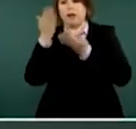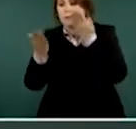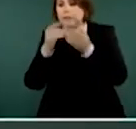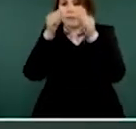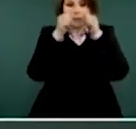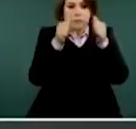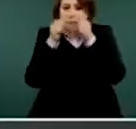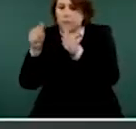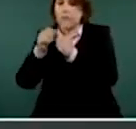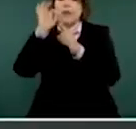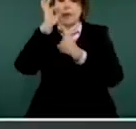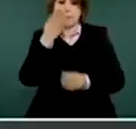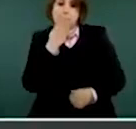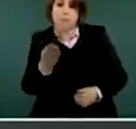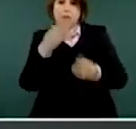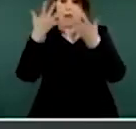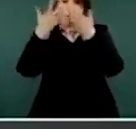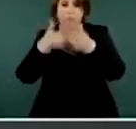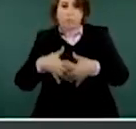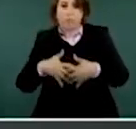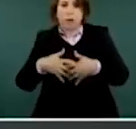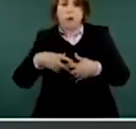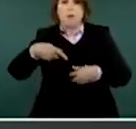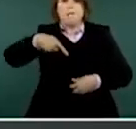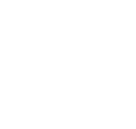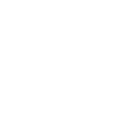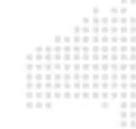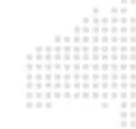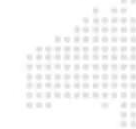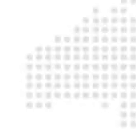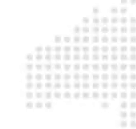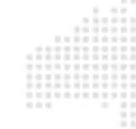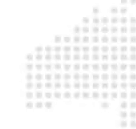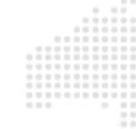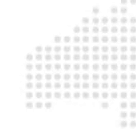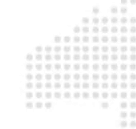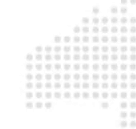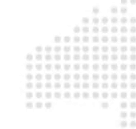entonces pero a ver quién es el responsable de eso